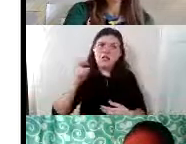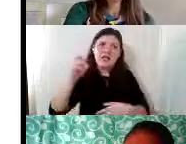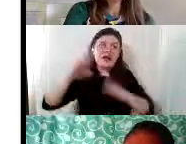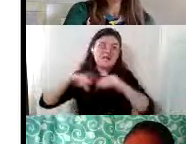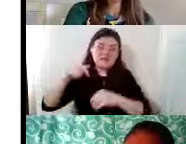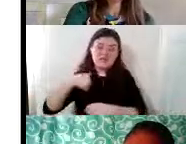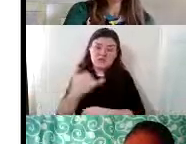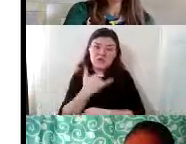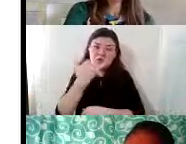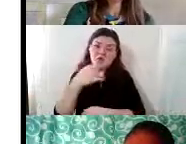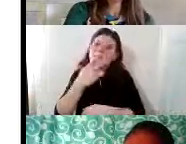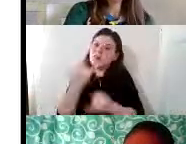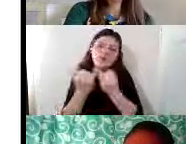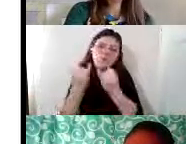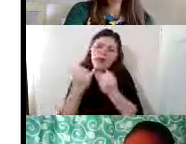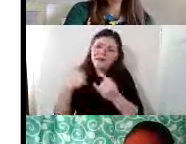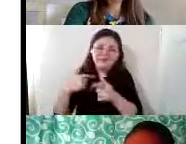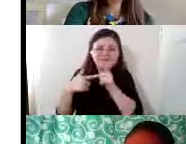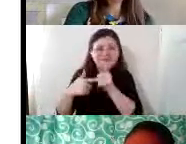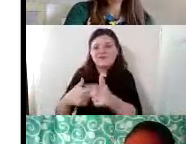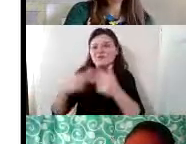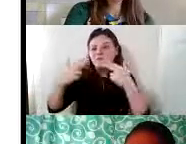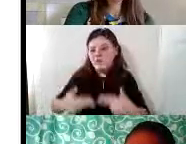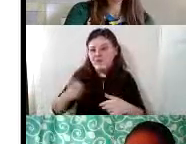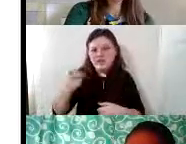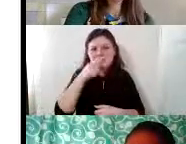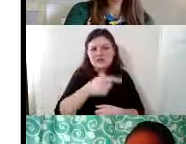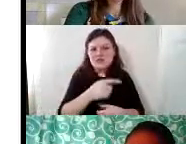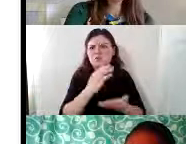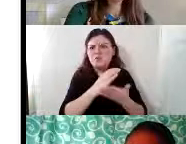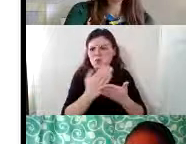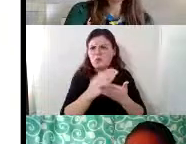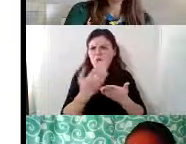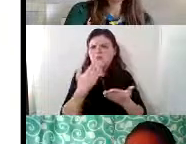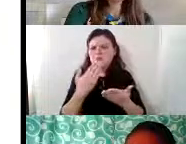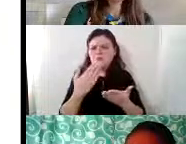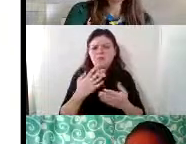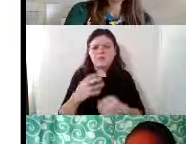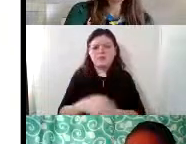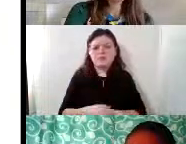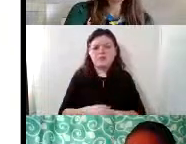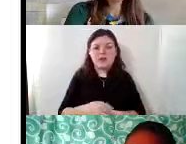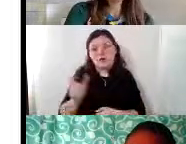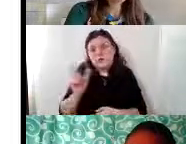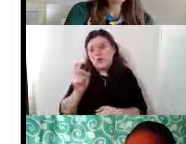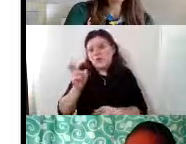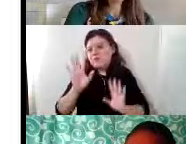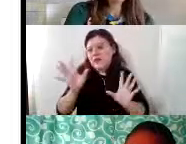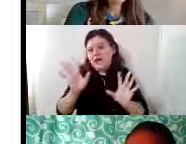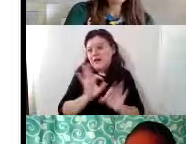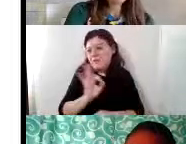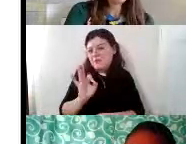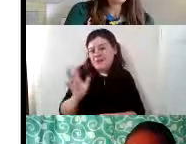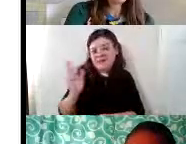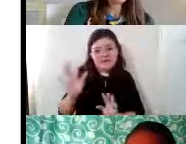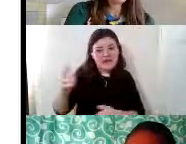pero sigue siendo humano. Entonces, está muy lindo este cuento y nos puede ayudar a trabajar en caso de que ya haya surgido algún abuso sexual